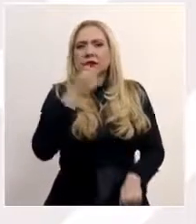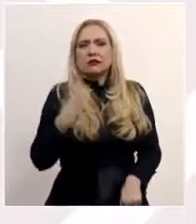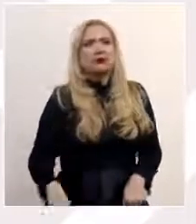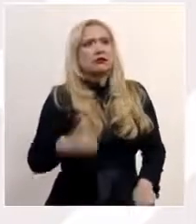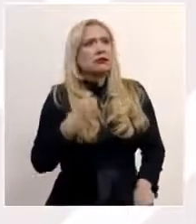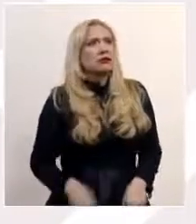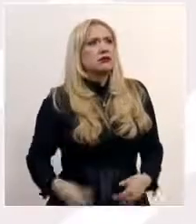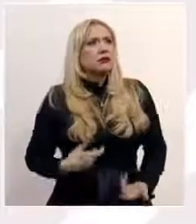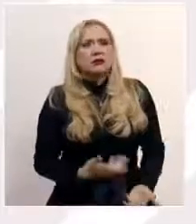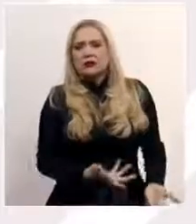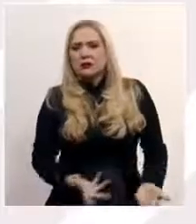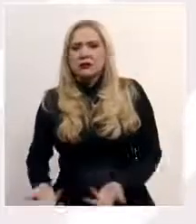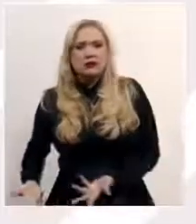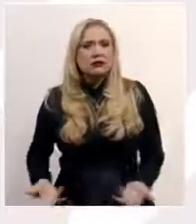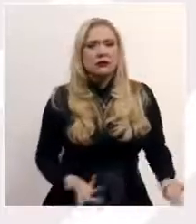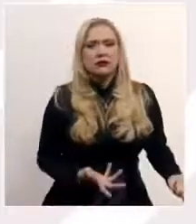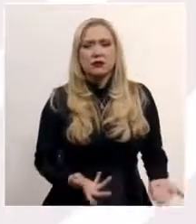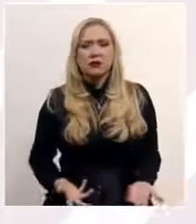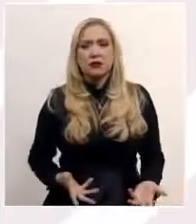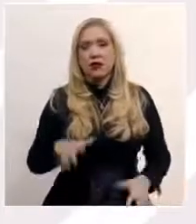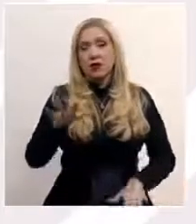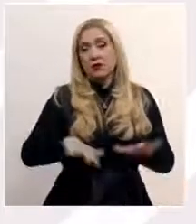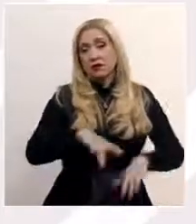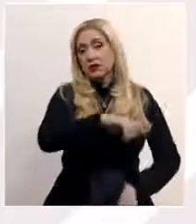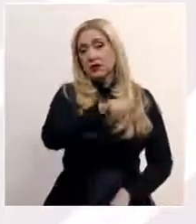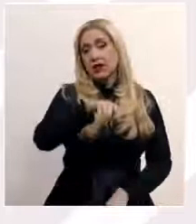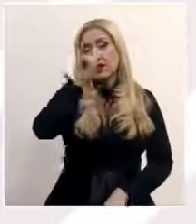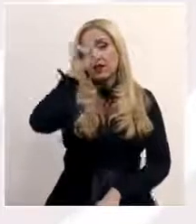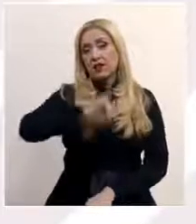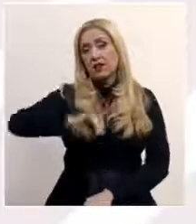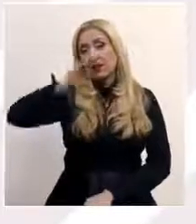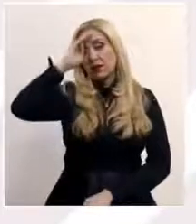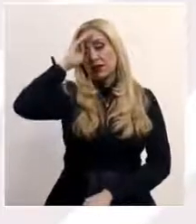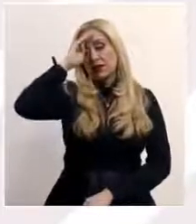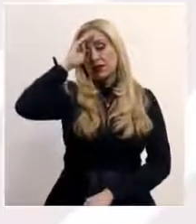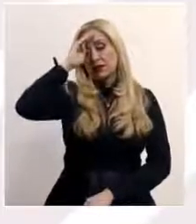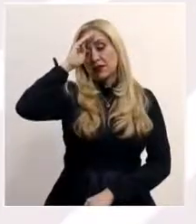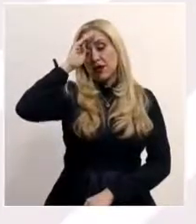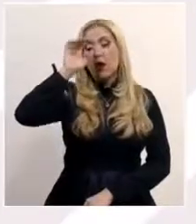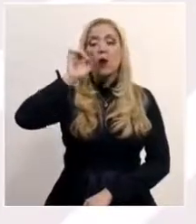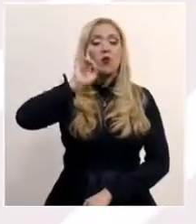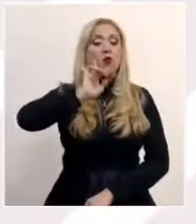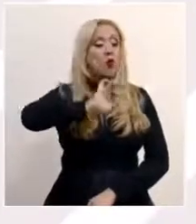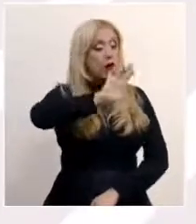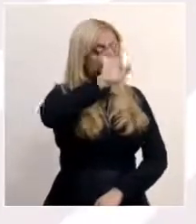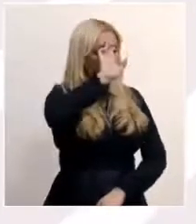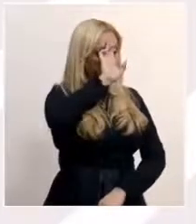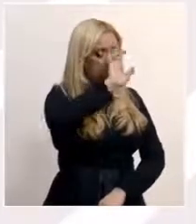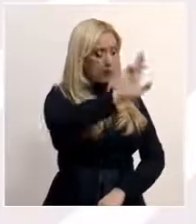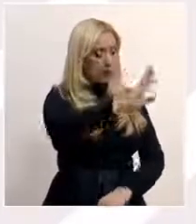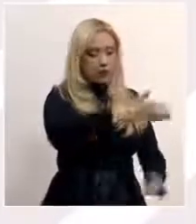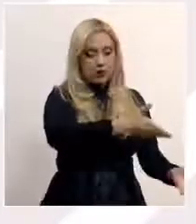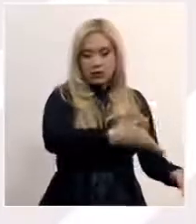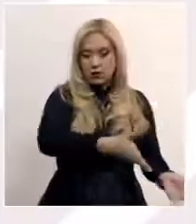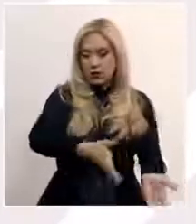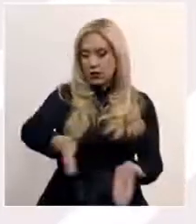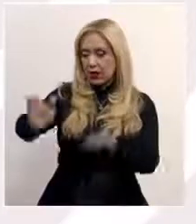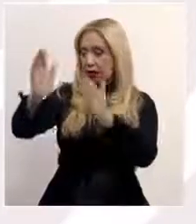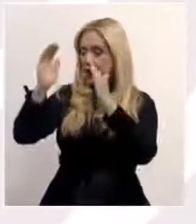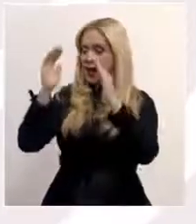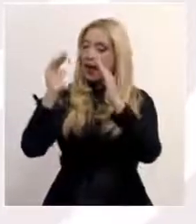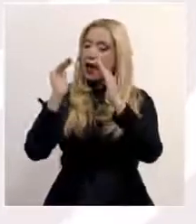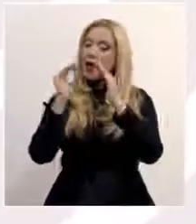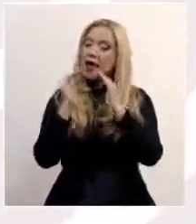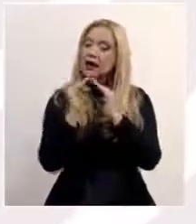flexibilidad, que a veces los empleadores creen que respetando a las mujeres, digamos, desde una mirada supuestamente